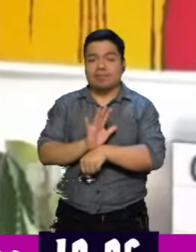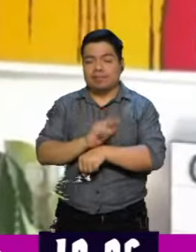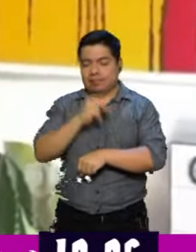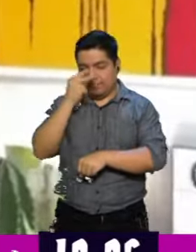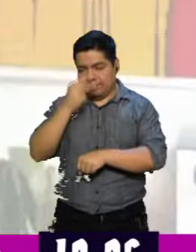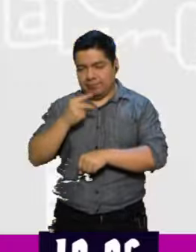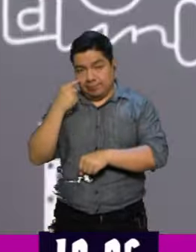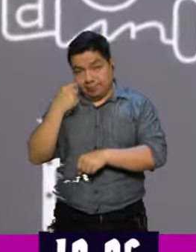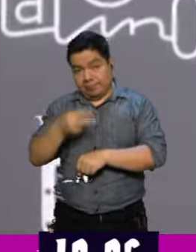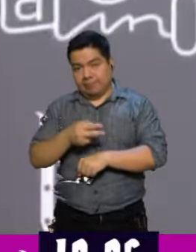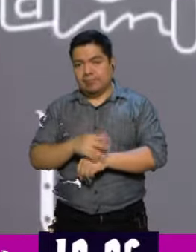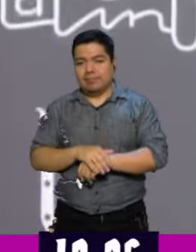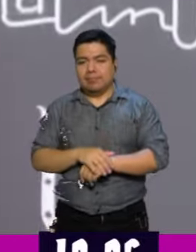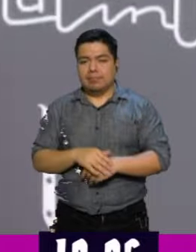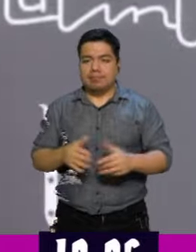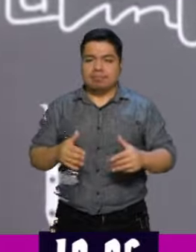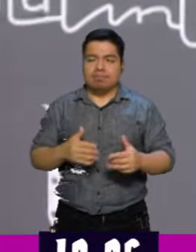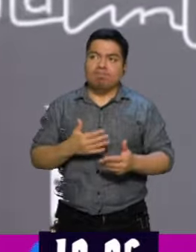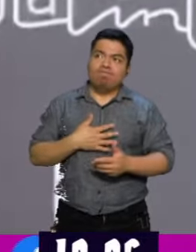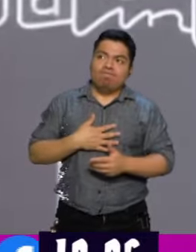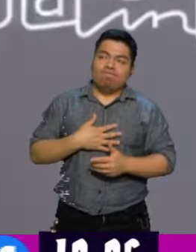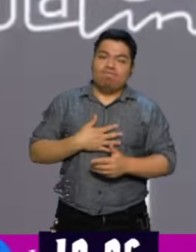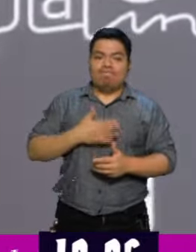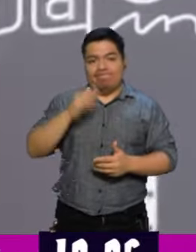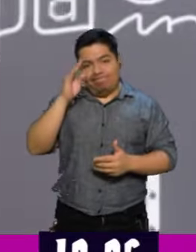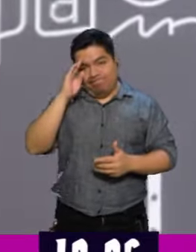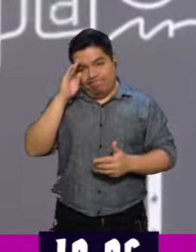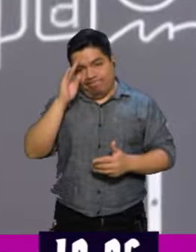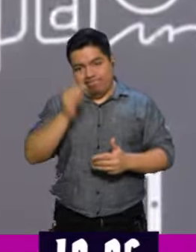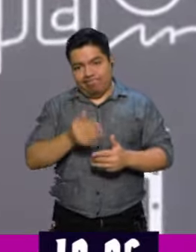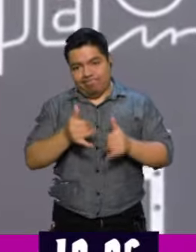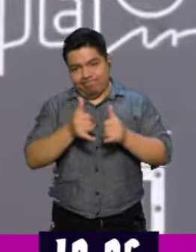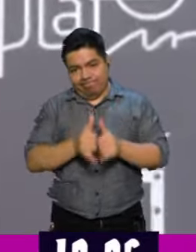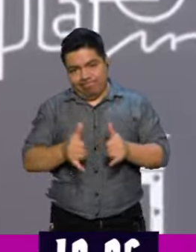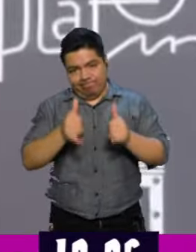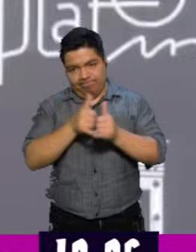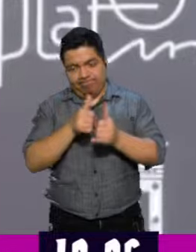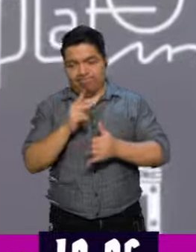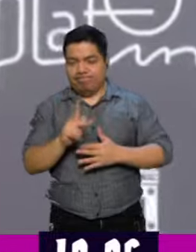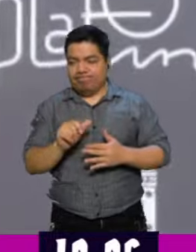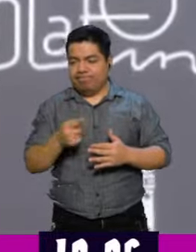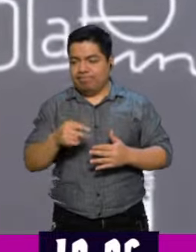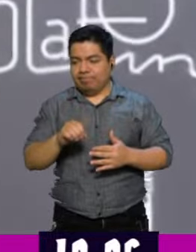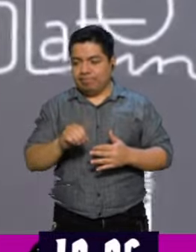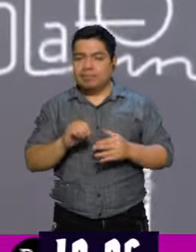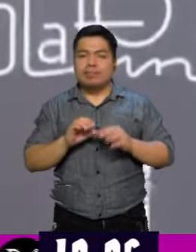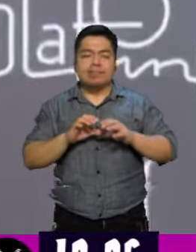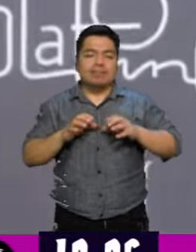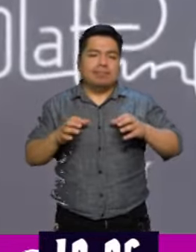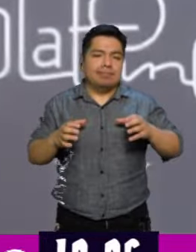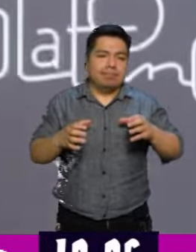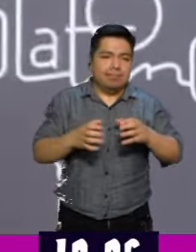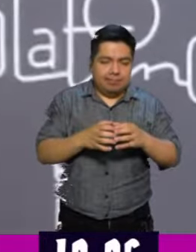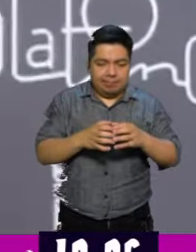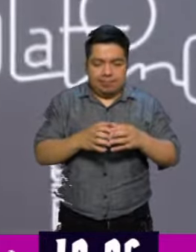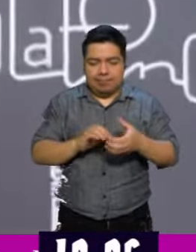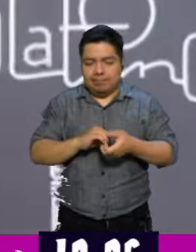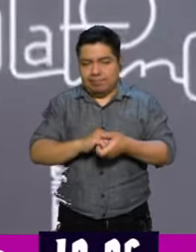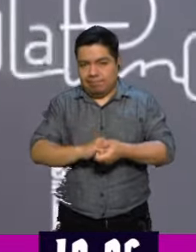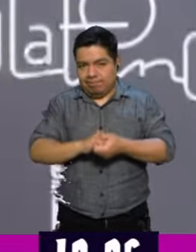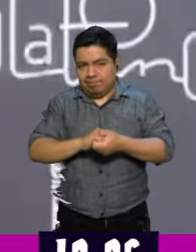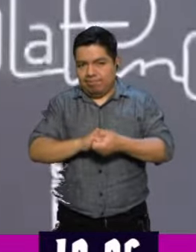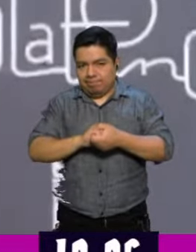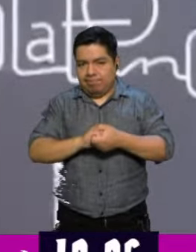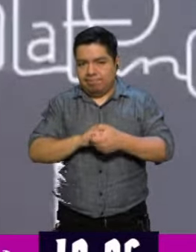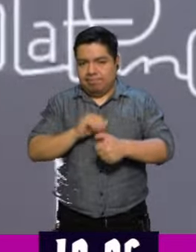región. Vamos a escucharlos. Wow, pues yo creo que lo más importante de los premios Platino es justo eso, que genera como comunidad, que es un lugar donde, como con